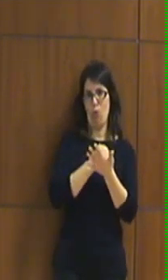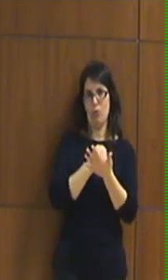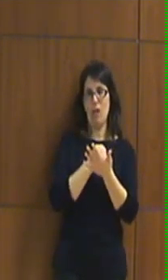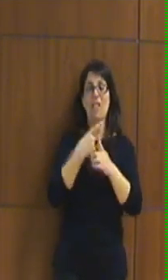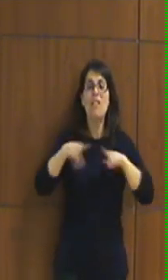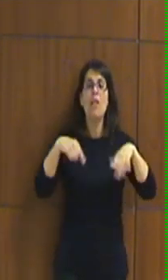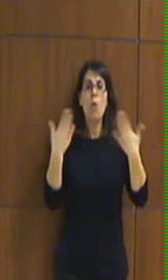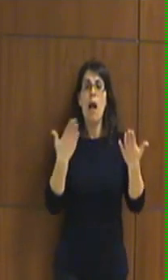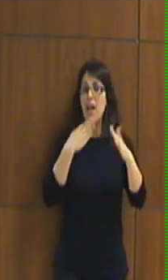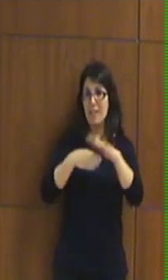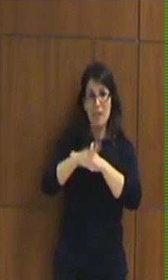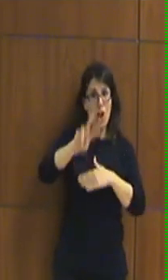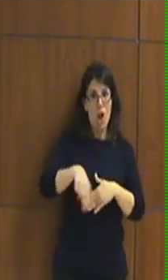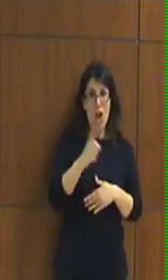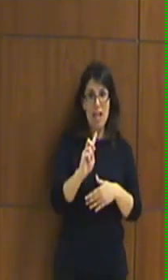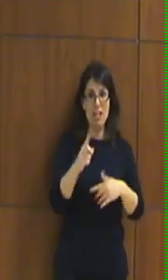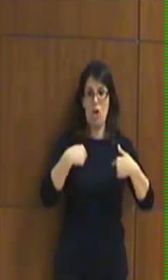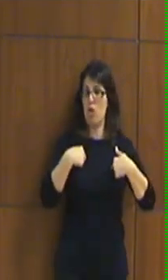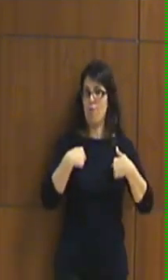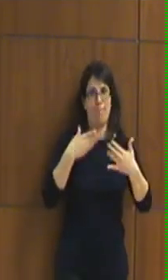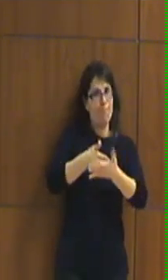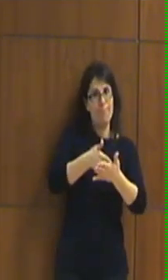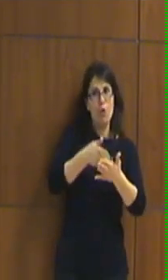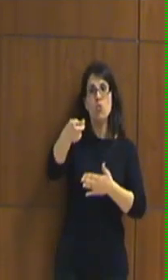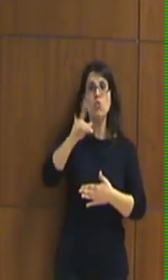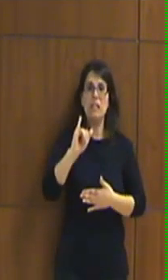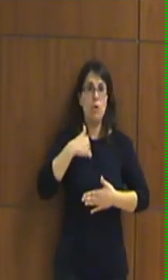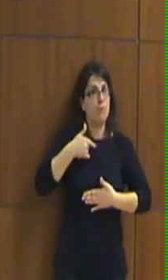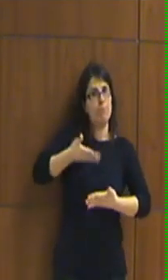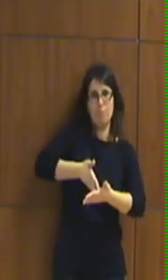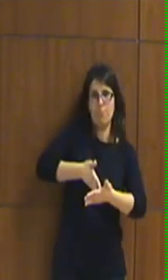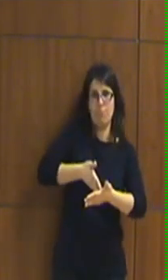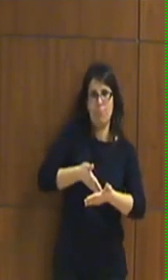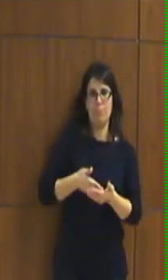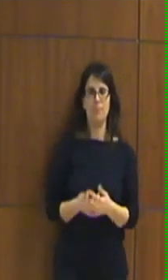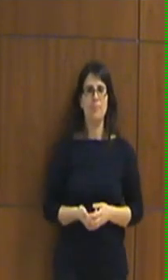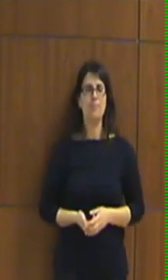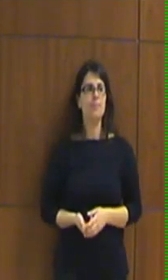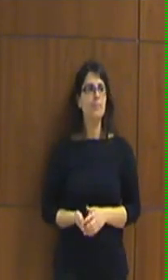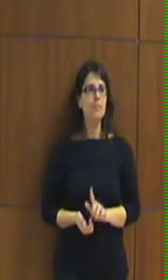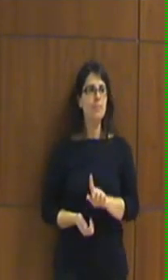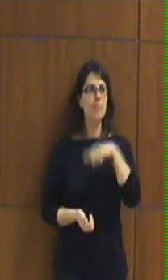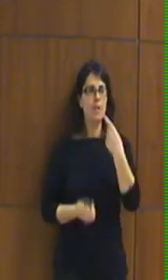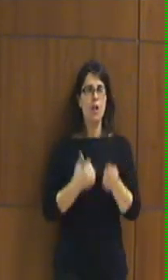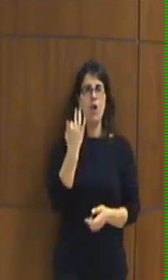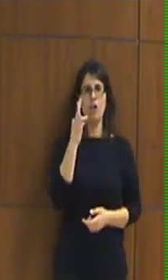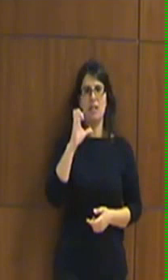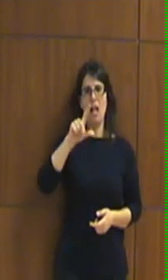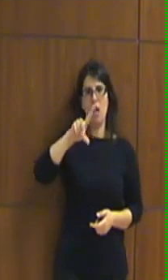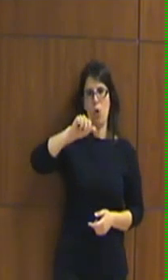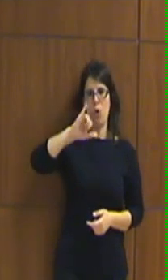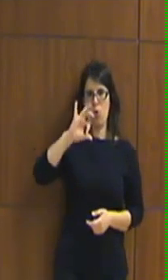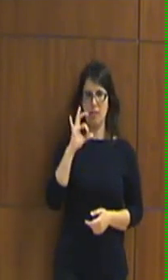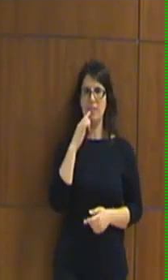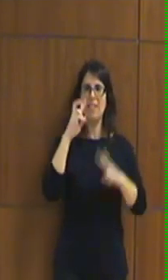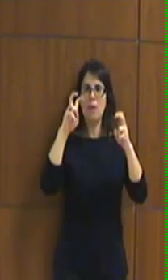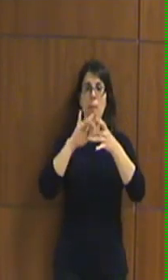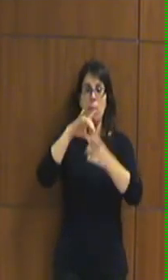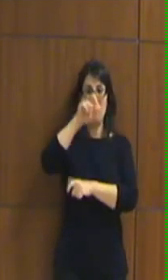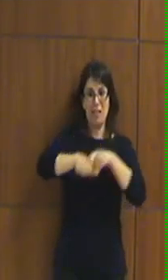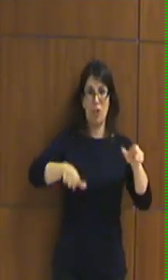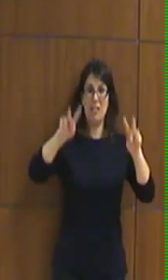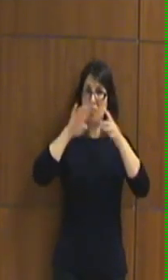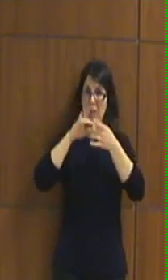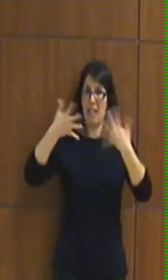sí, ¿no? Y esto yo creo que es lo que hay que romper. Sí, eso, efectivamente, las personas, yo creo que, como decíamos antes, en todo este tema de la integración, al